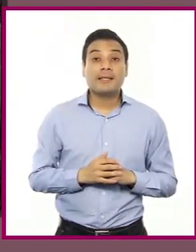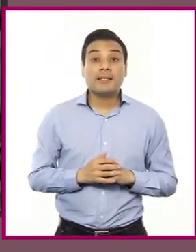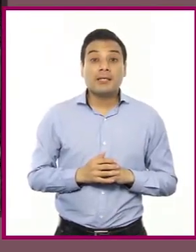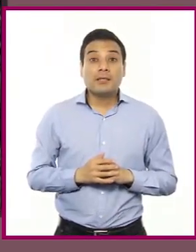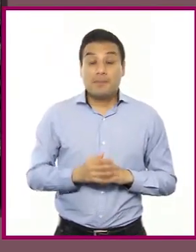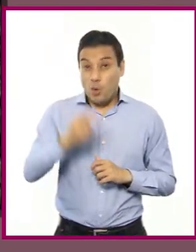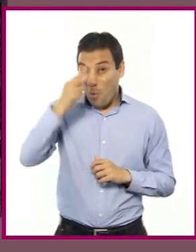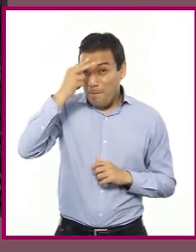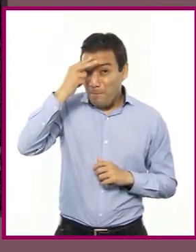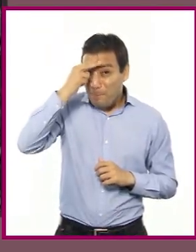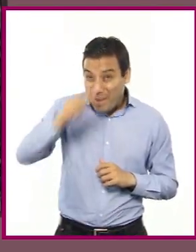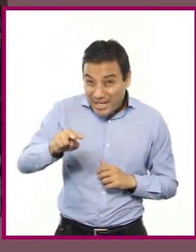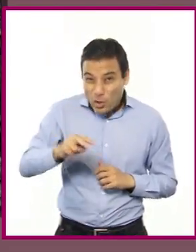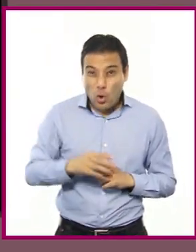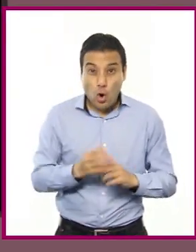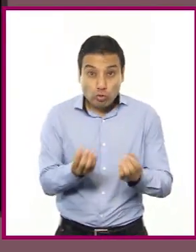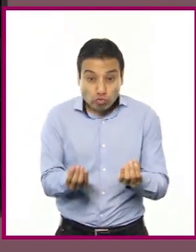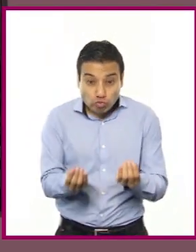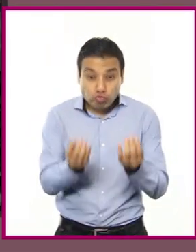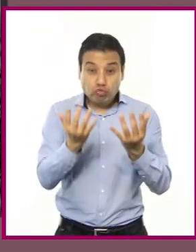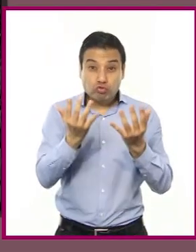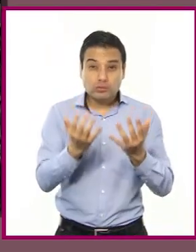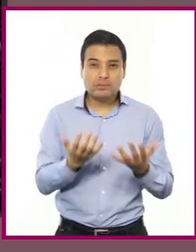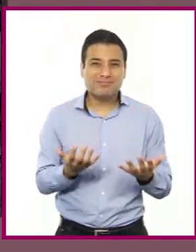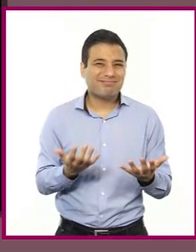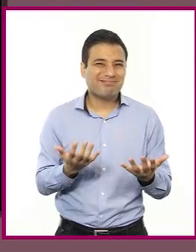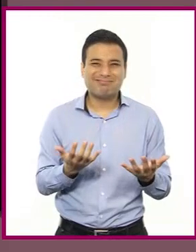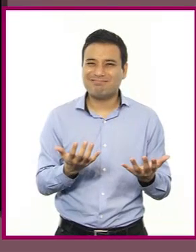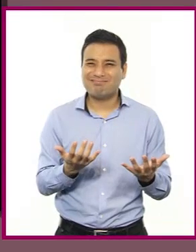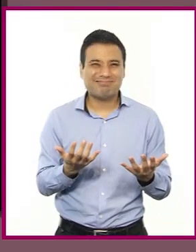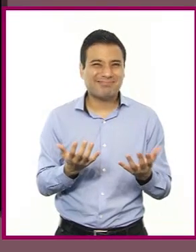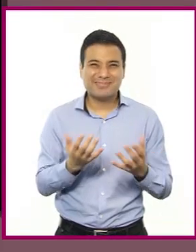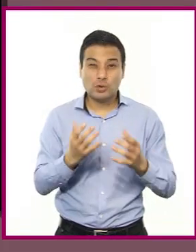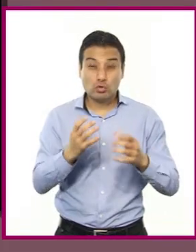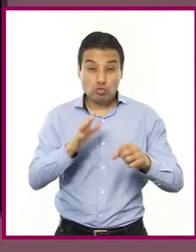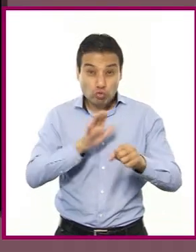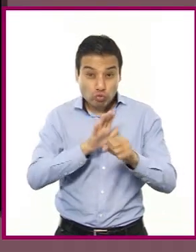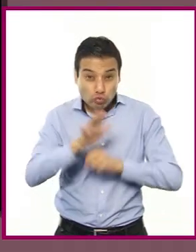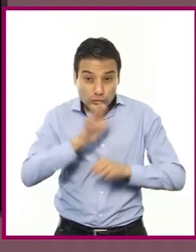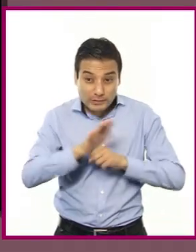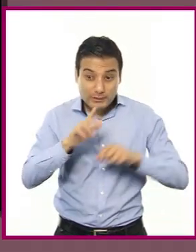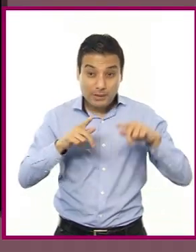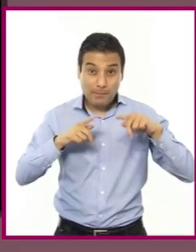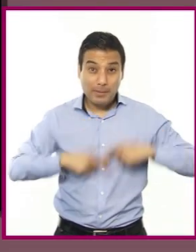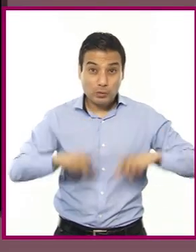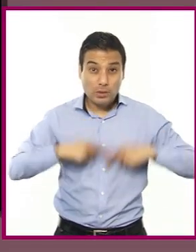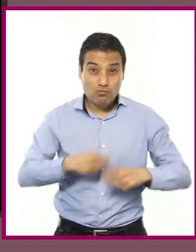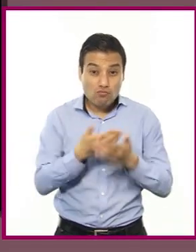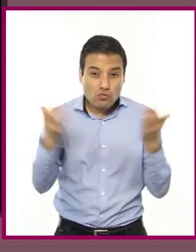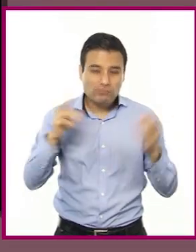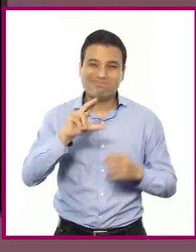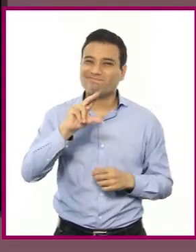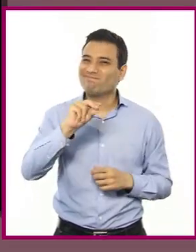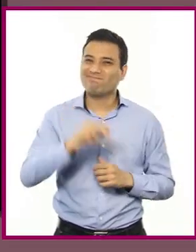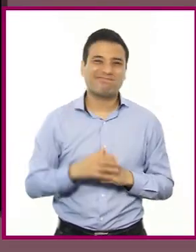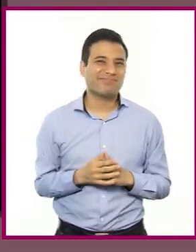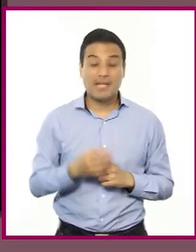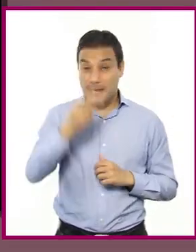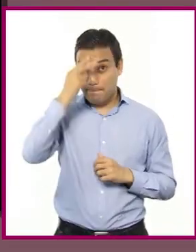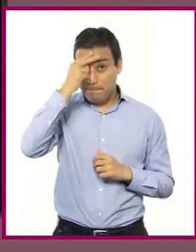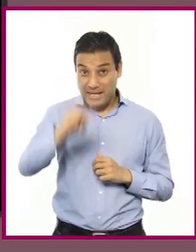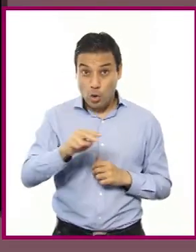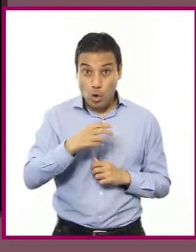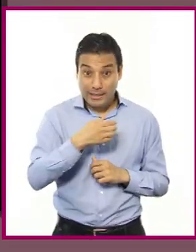producción mexicana empieza a ser insuficiente para alimentar a la población. Esto muestra ya que el campo